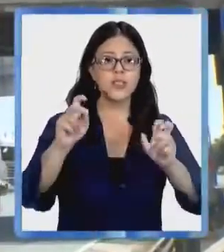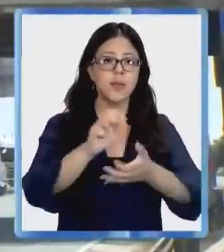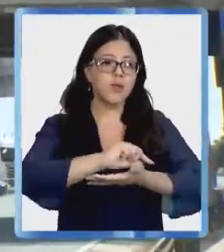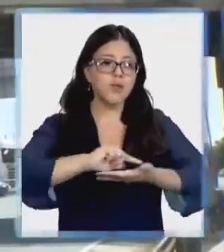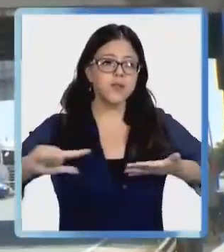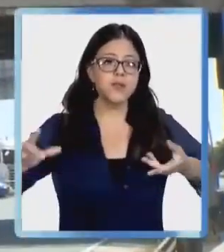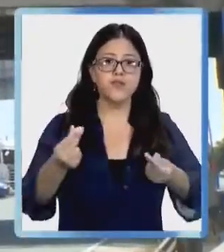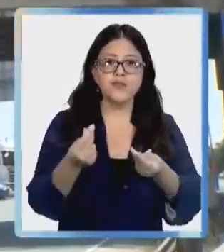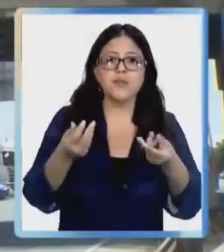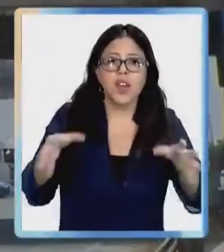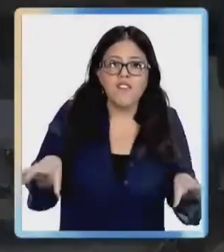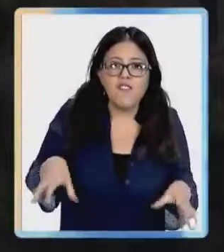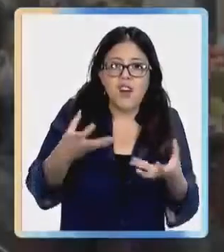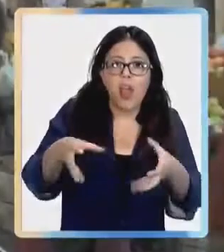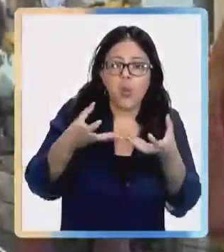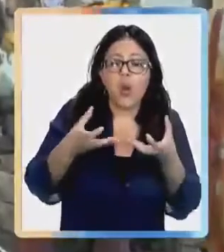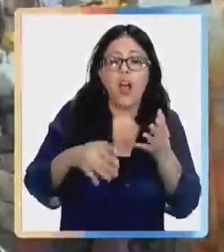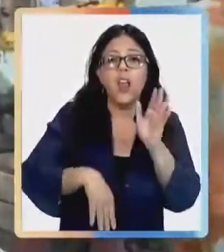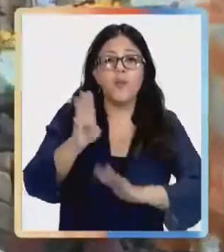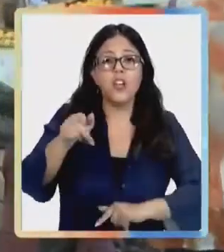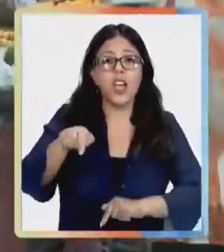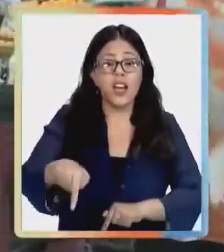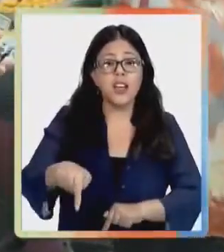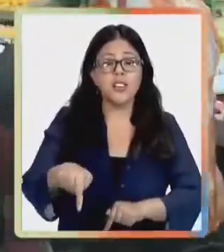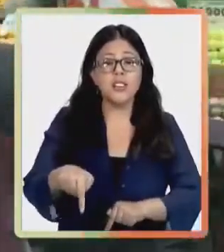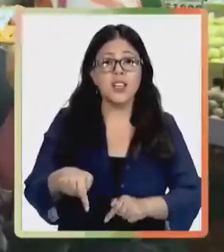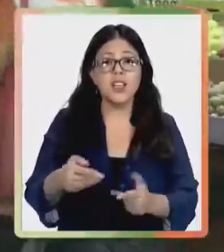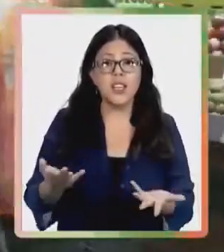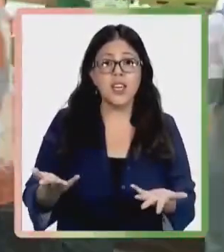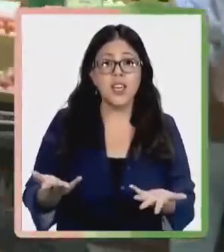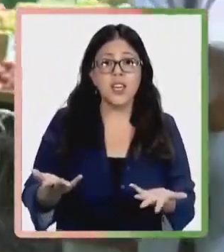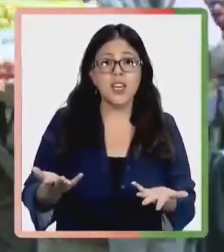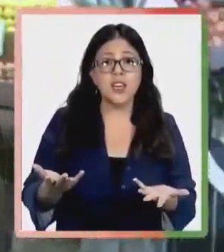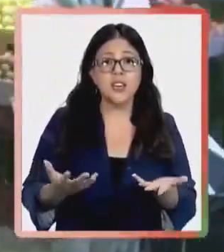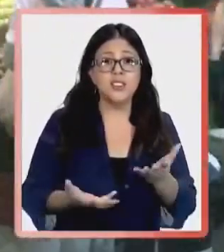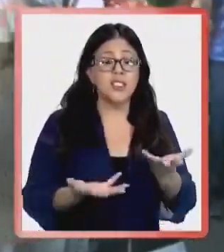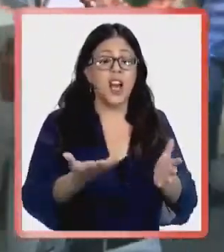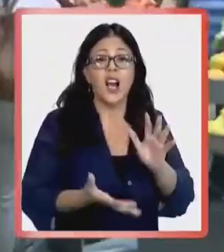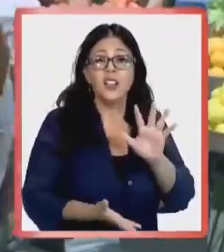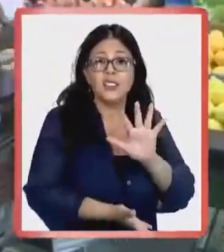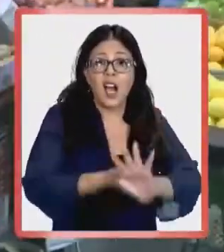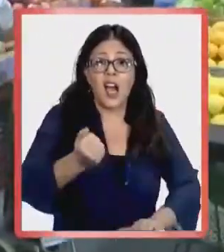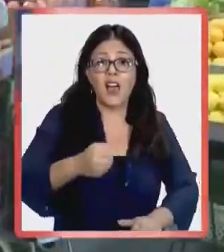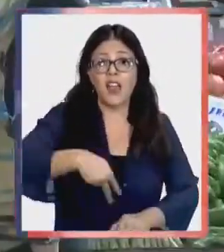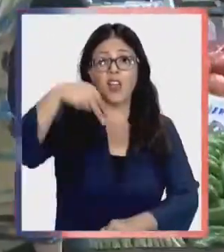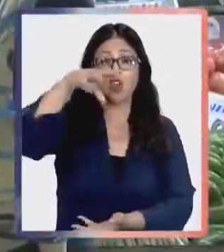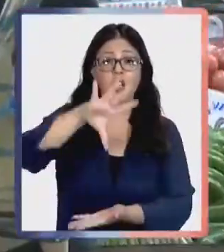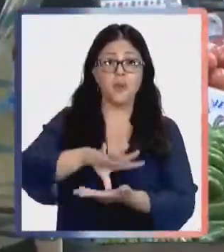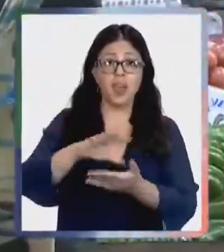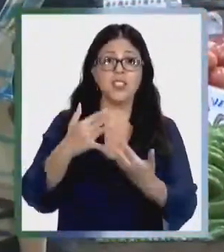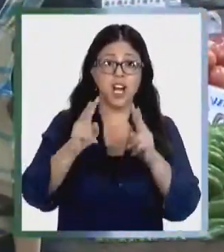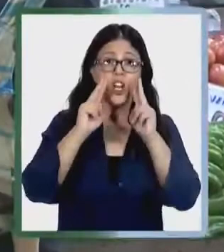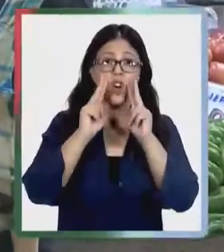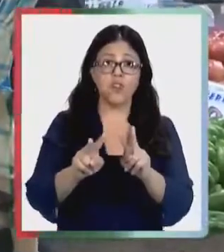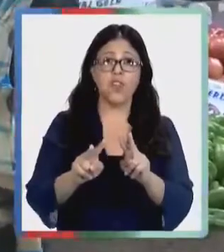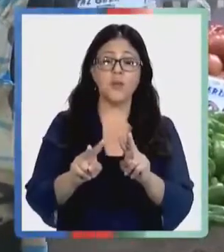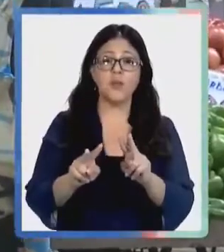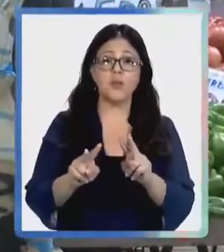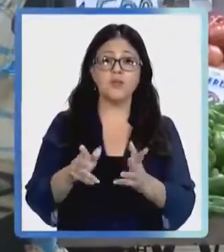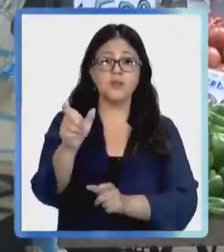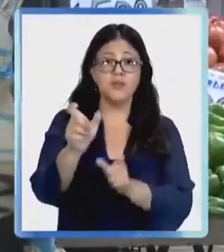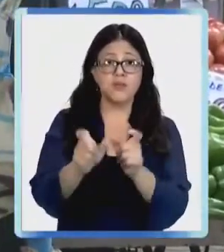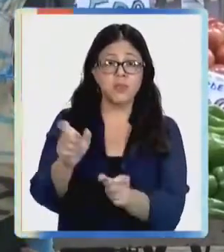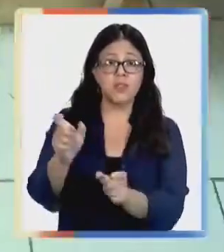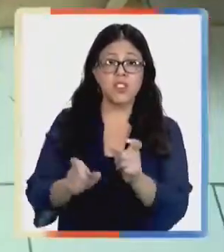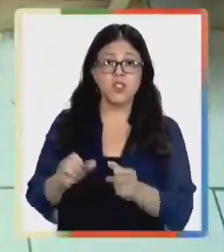como el alza en el valor de las verduras. Muchas de ellas en esta época son traídas desde el norte del país. Así lo evidenciamos en el CREAN Talca, donde